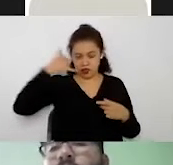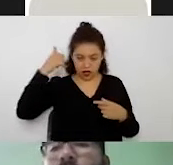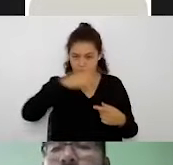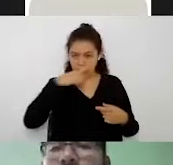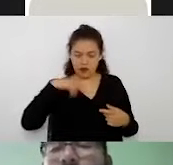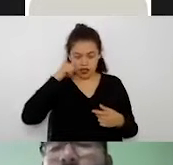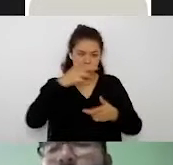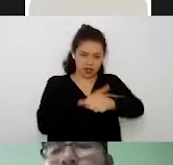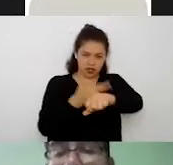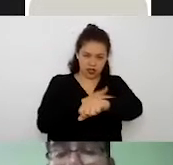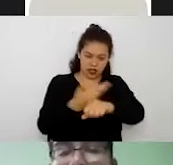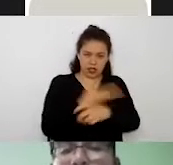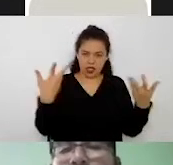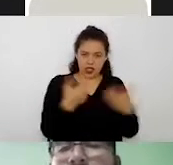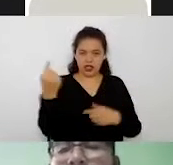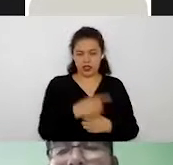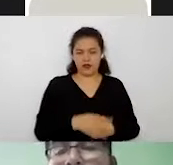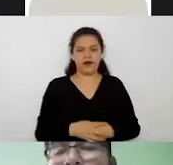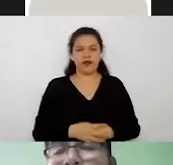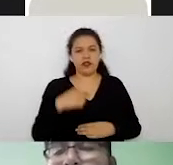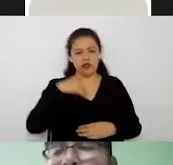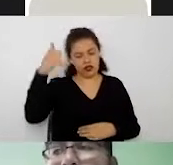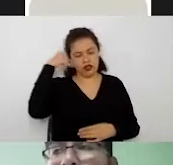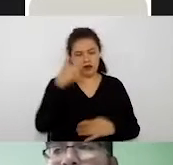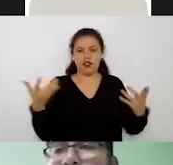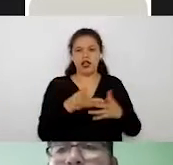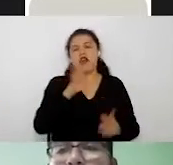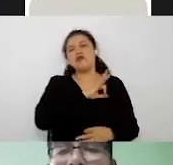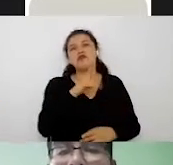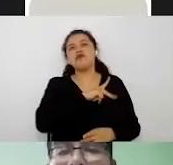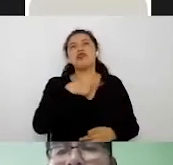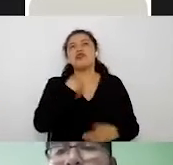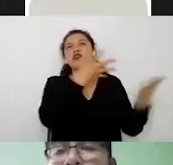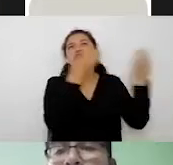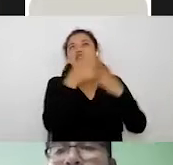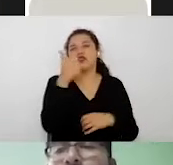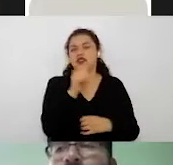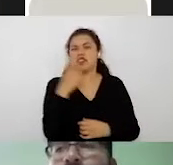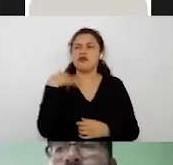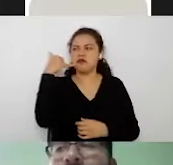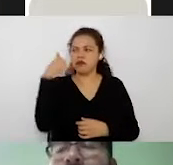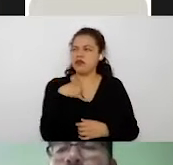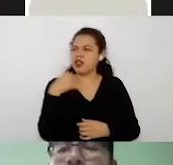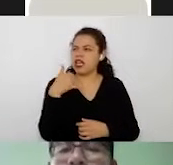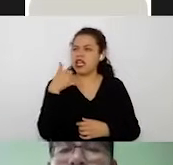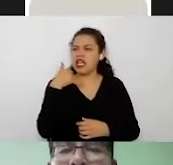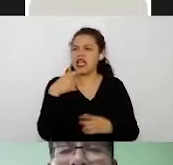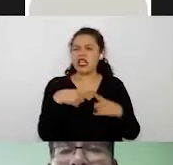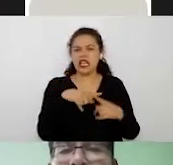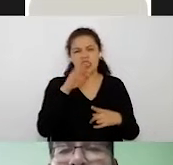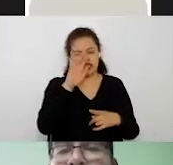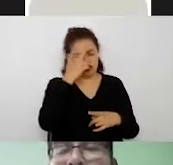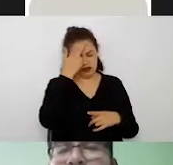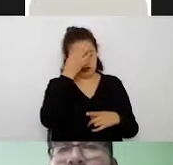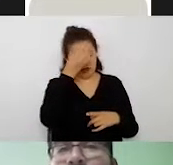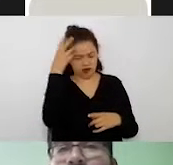registro de qué se hizo, porque puedo yo hacer la llamada y decir, pues hablé al 911 y ¿quién me contestó? Ay, no me acuerdo. ¿Y qué